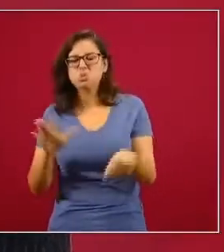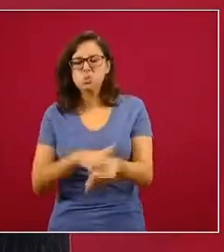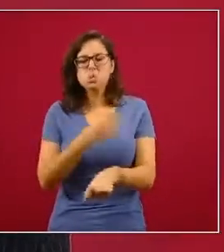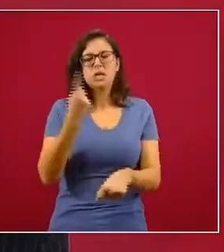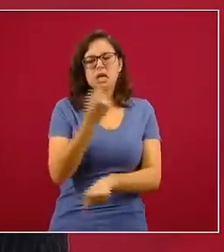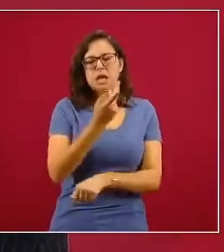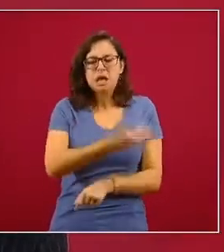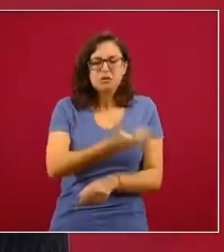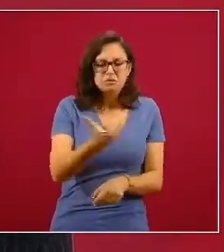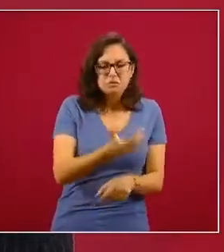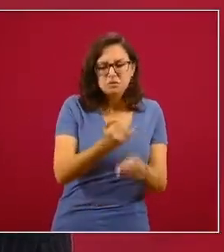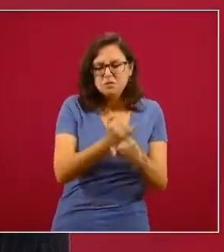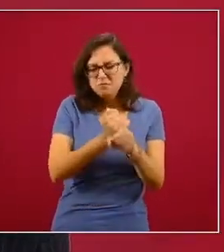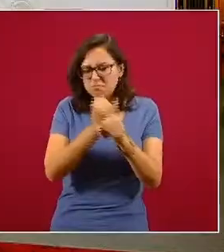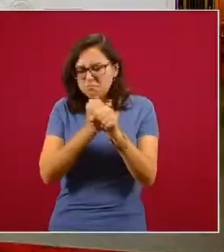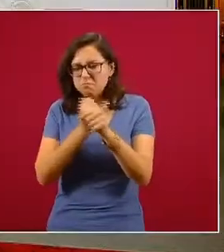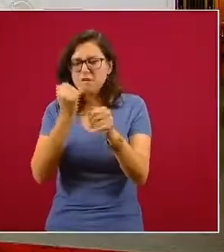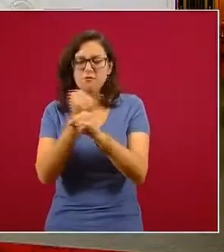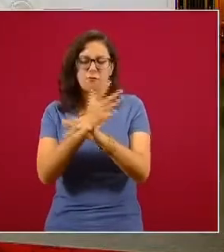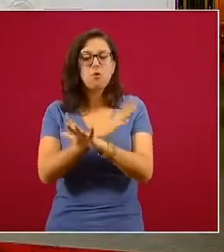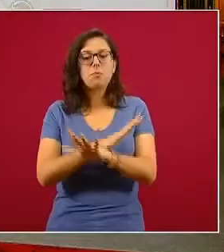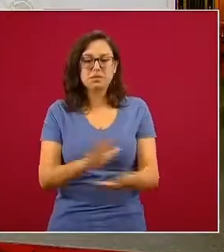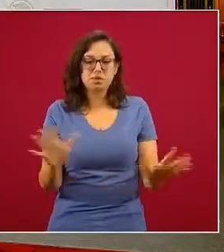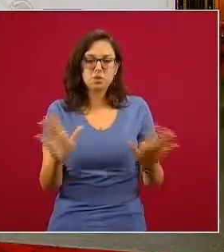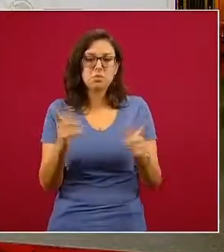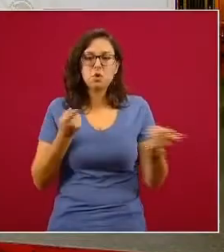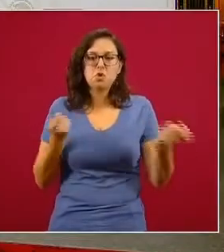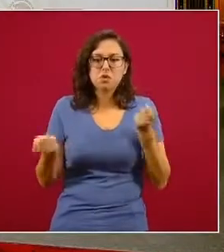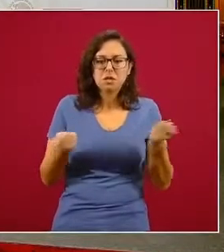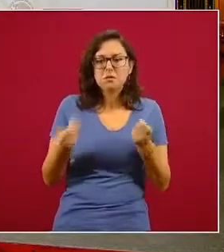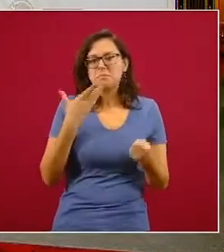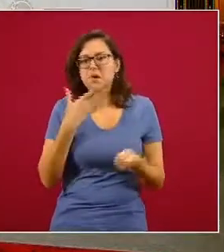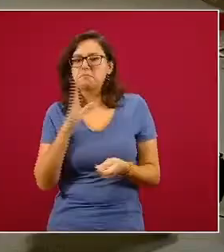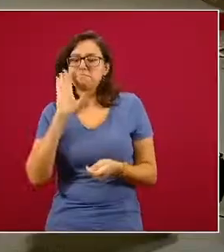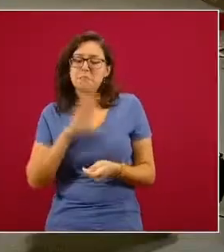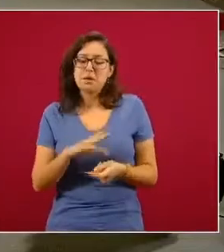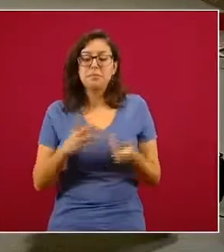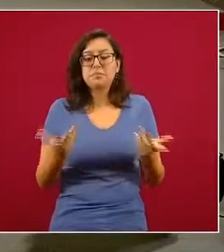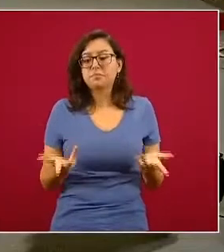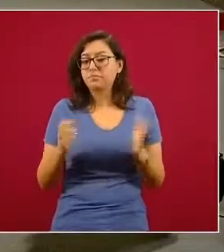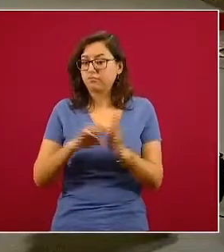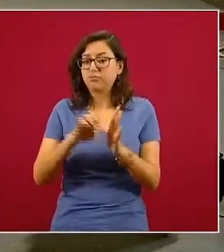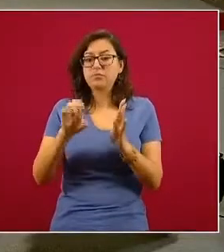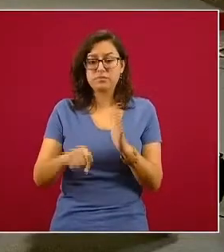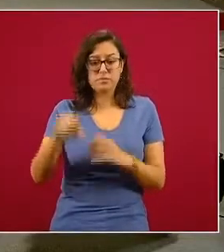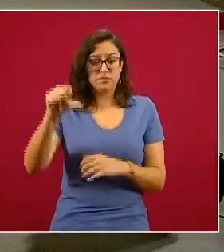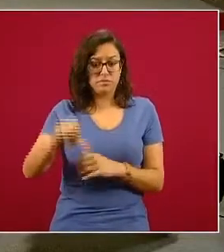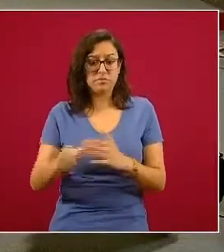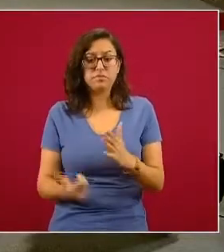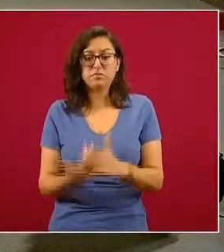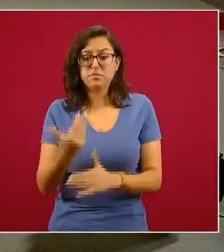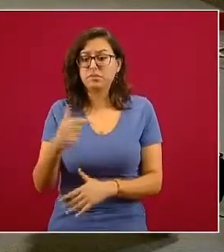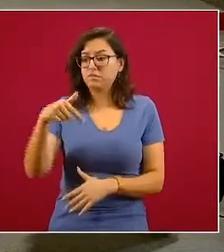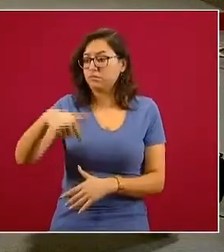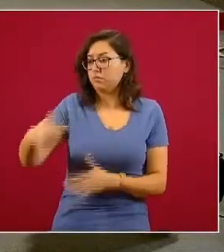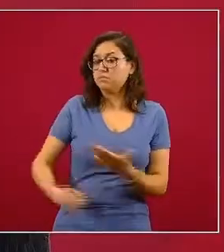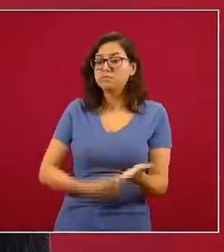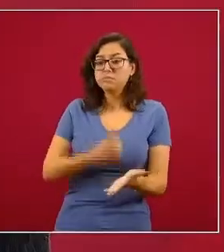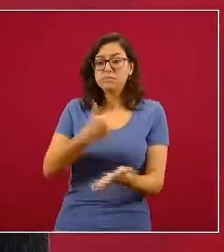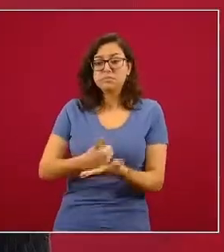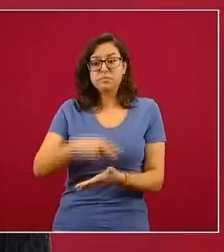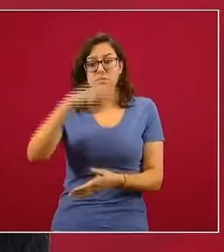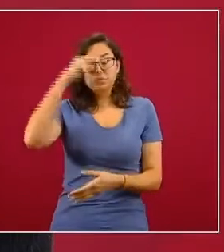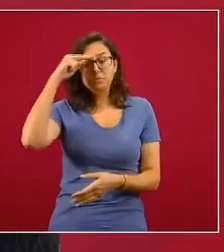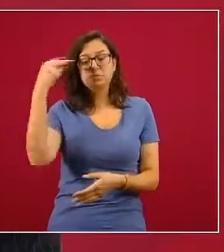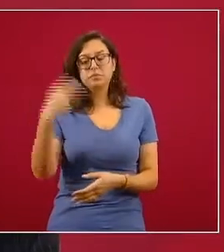hecho, que permitan o no el control de la epidemia. Y doy un ejemplo que lo mencioné también esta mañana, la Ciudad de México.